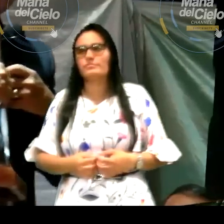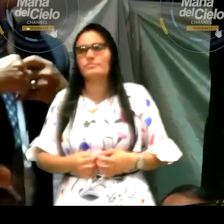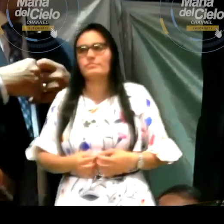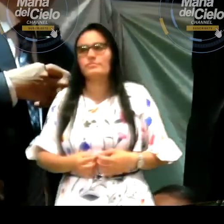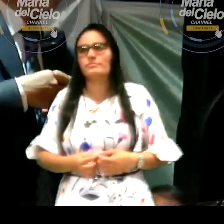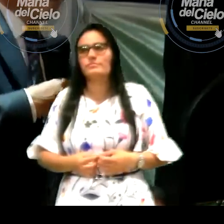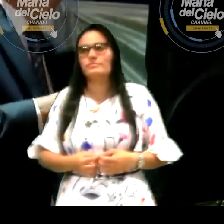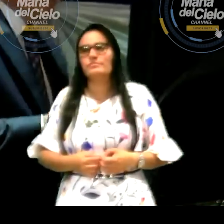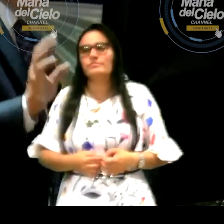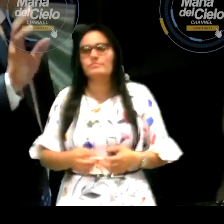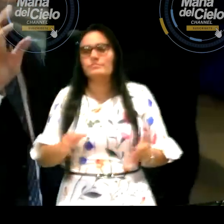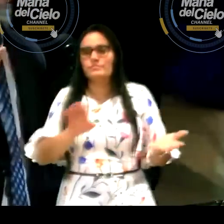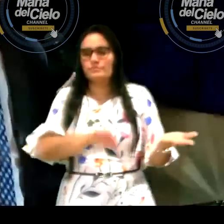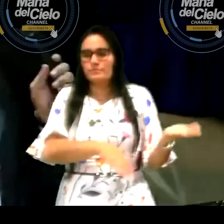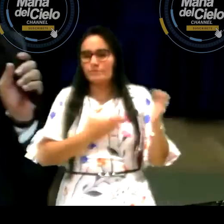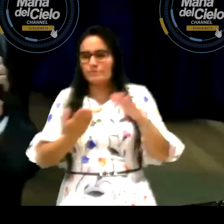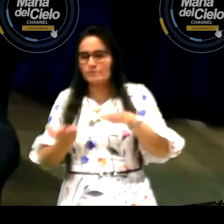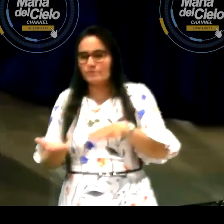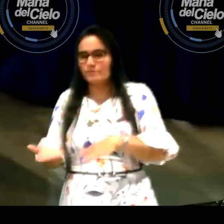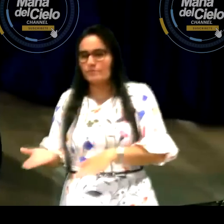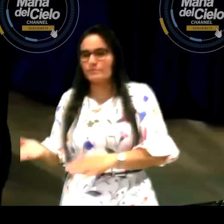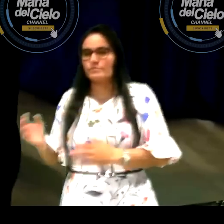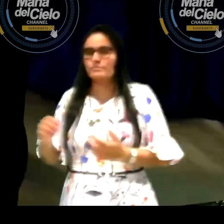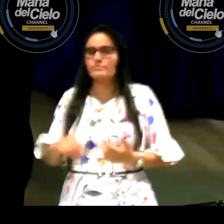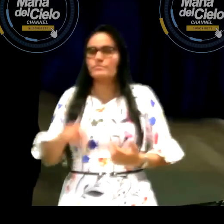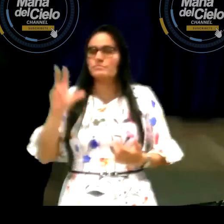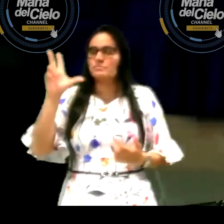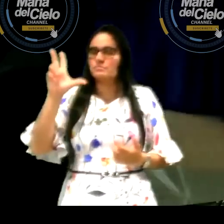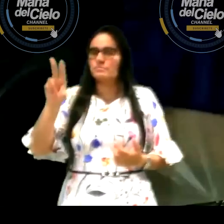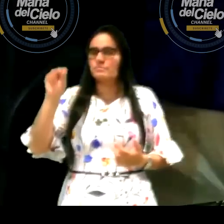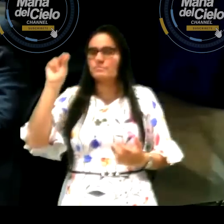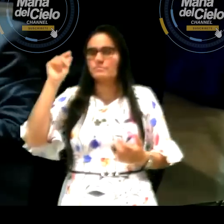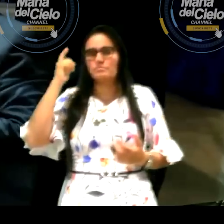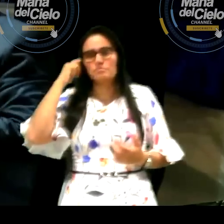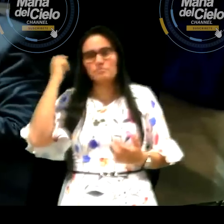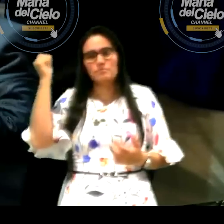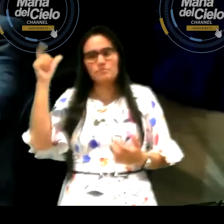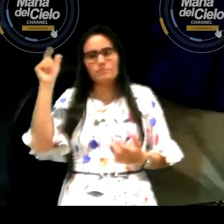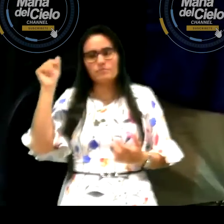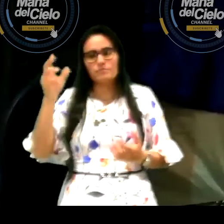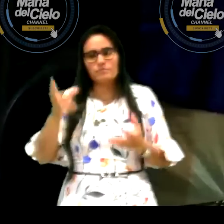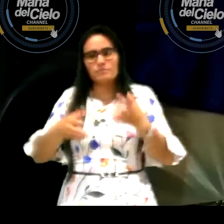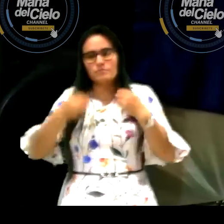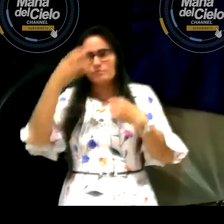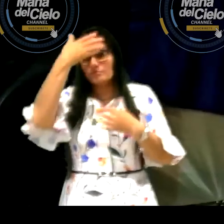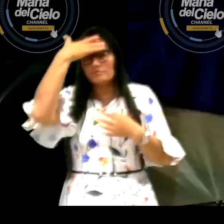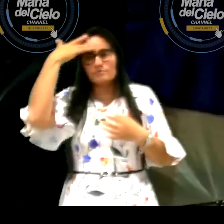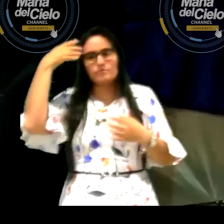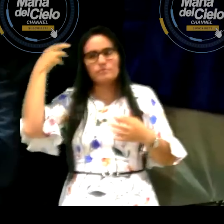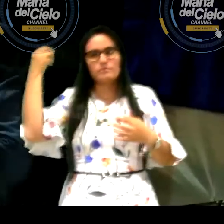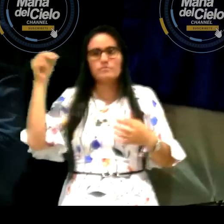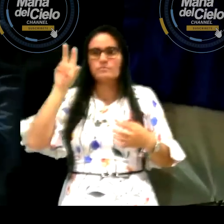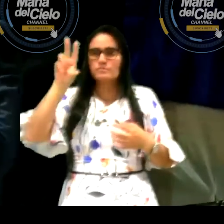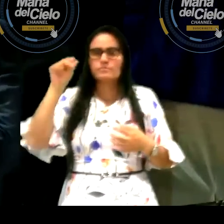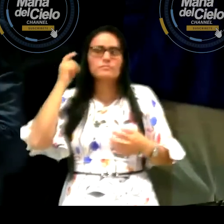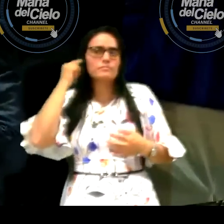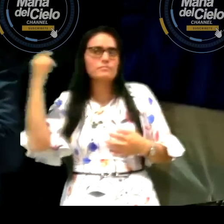que los muertos nada saben y están puestos en el olvido. Ni oyen, ni ven, ni